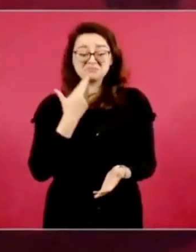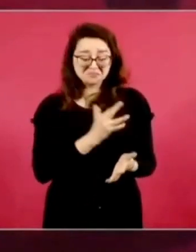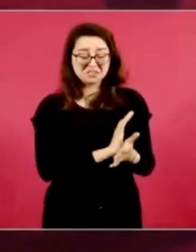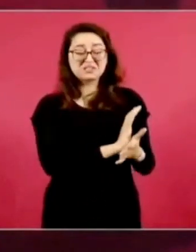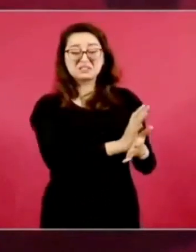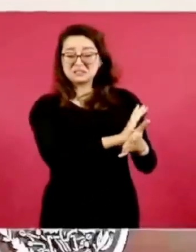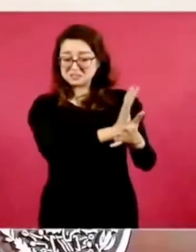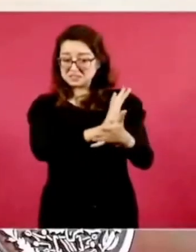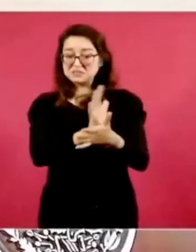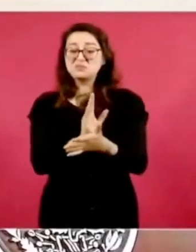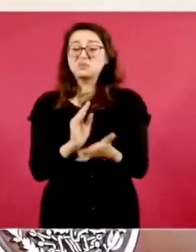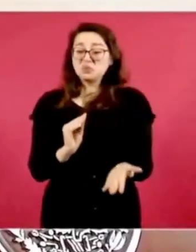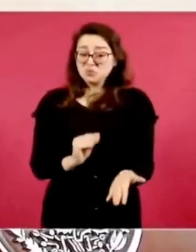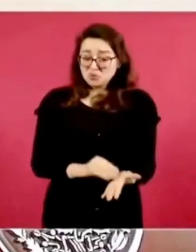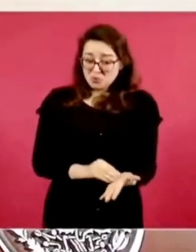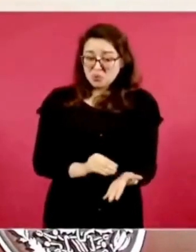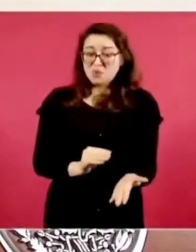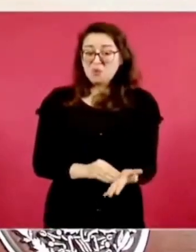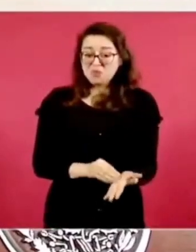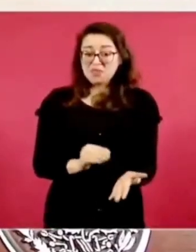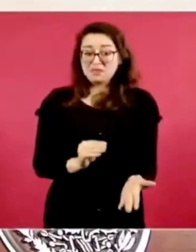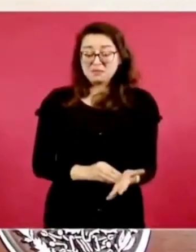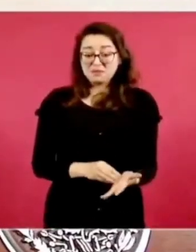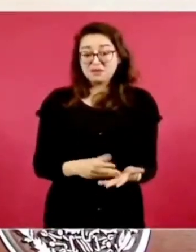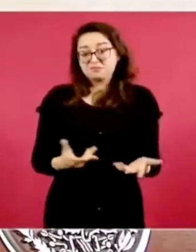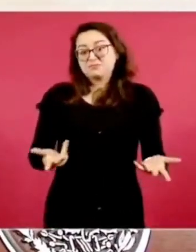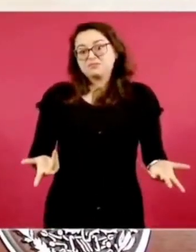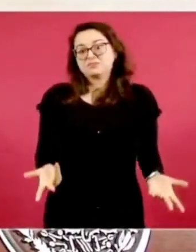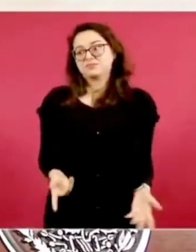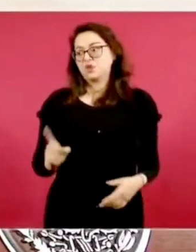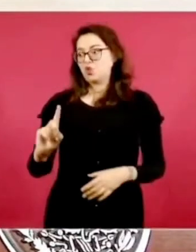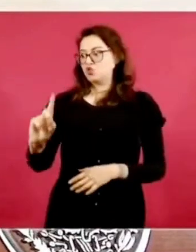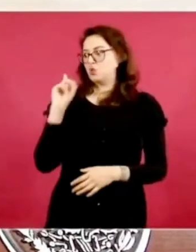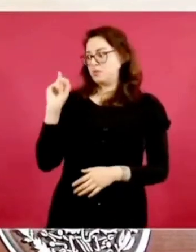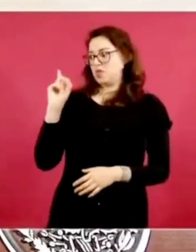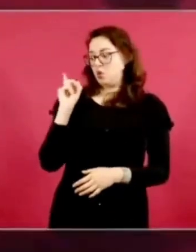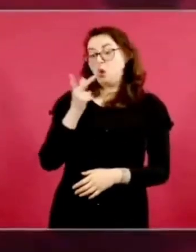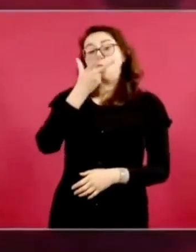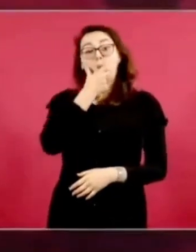que da el discurso el domingo,